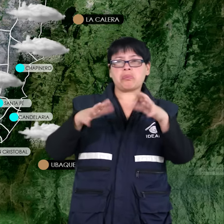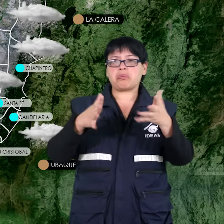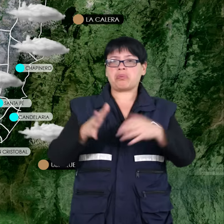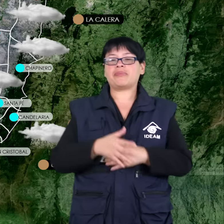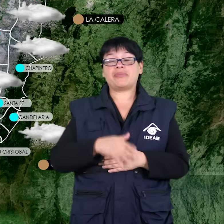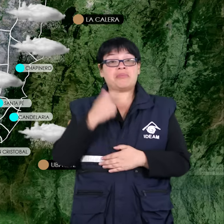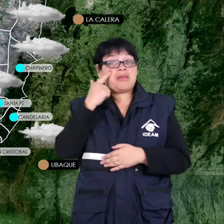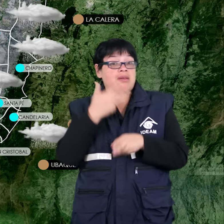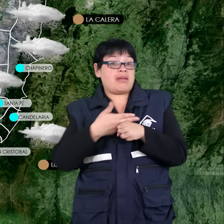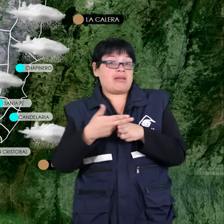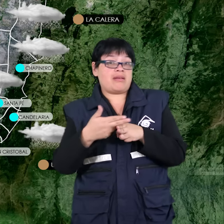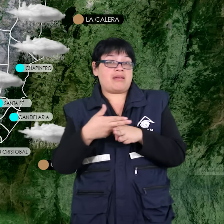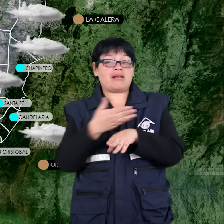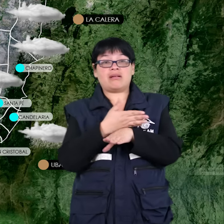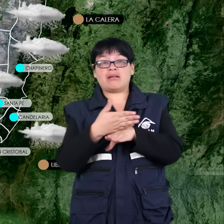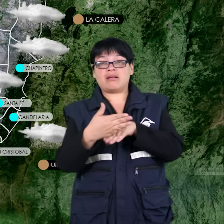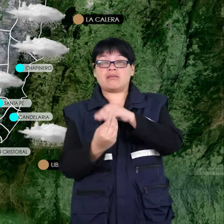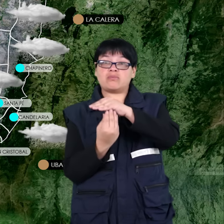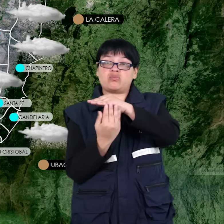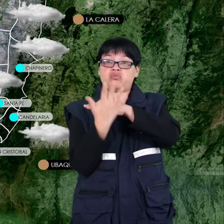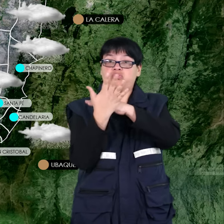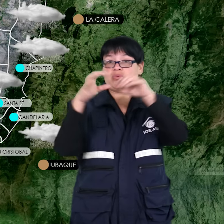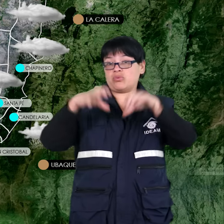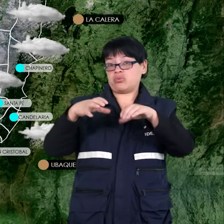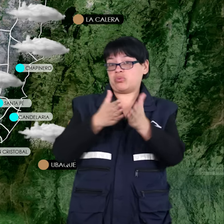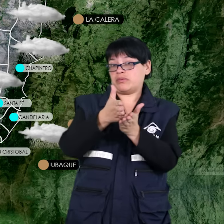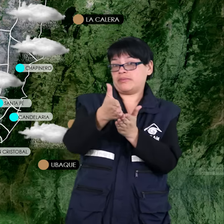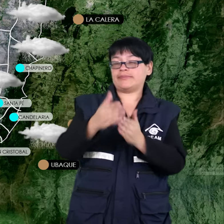moderadas, incluso se espera que se extiendan hasta las horas de la madrugada.